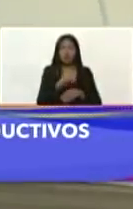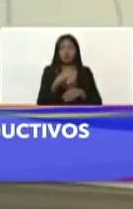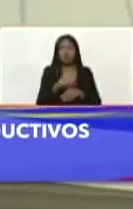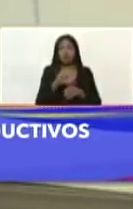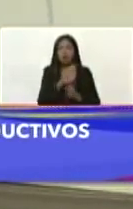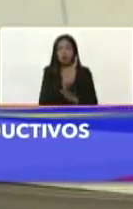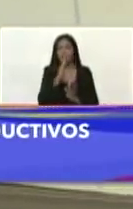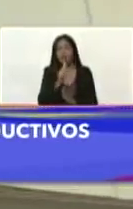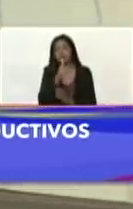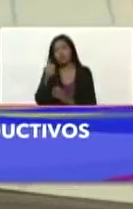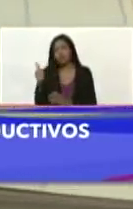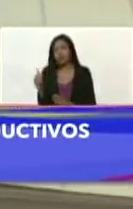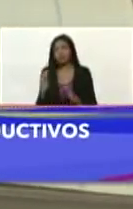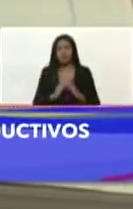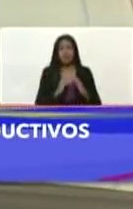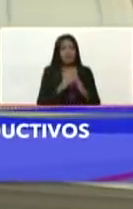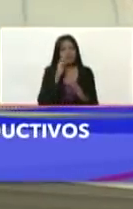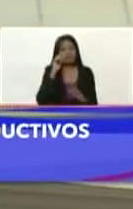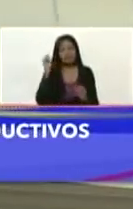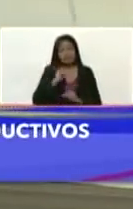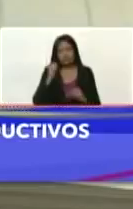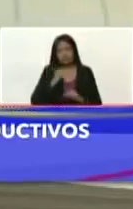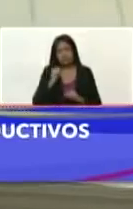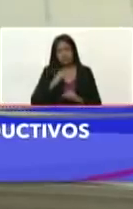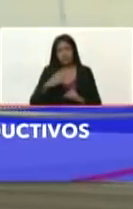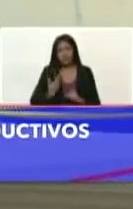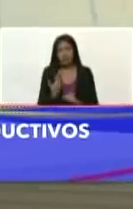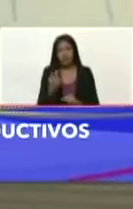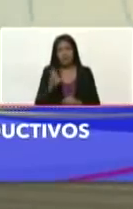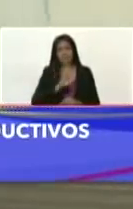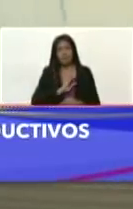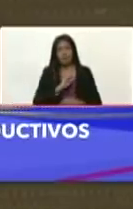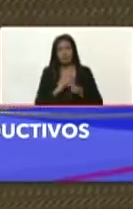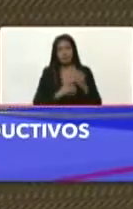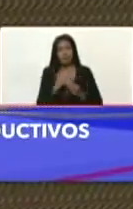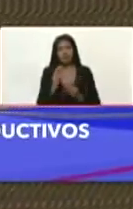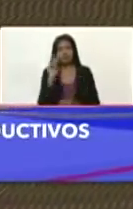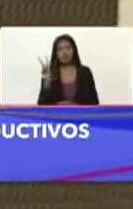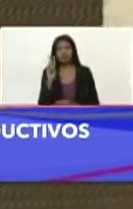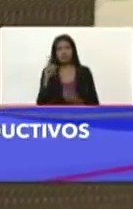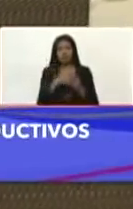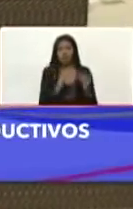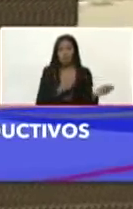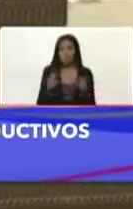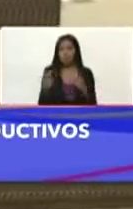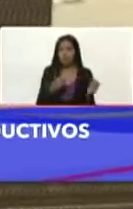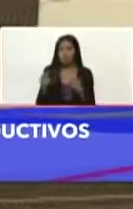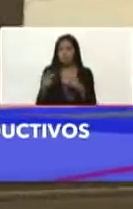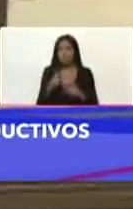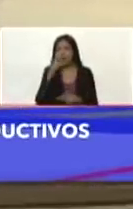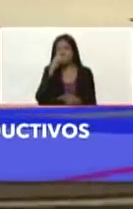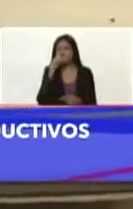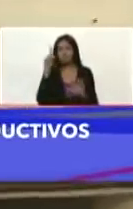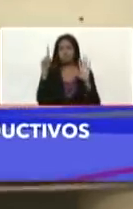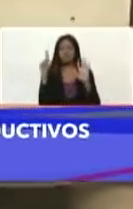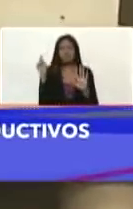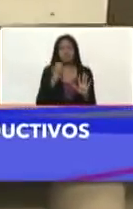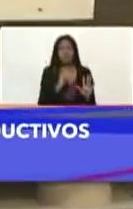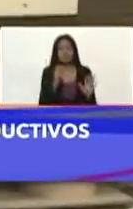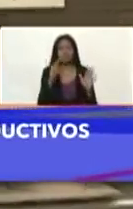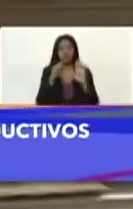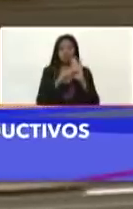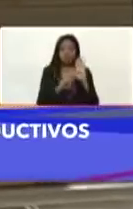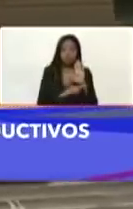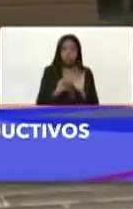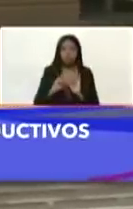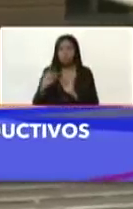todos los hogares. Correcto, eso es correcto. Made in Venezuela. Antes se importaba todo, desde hace unos 6 meses para acá por instrucciones